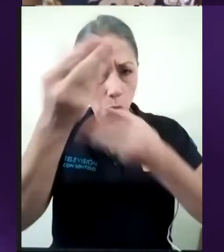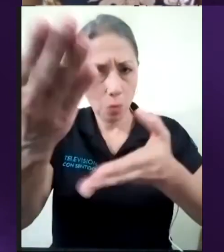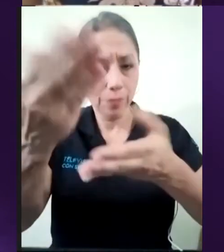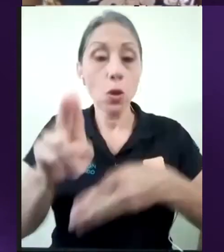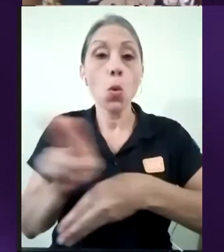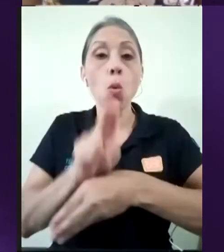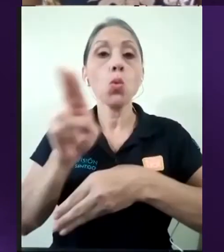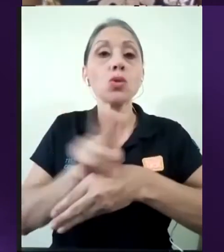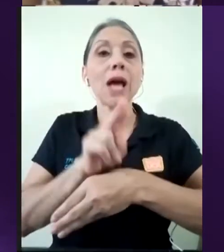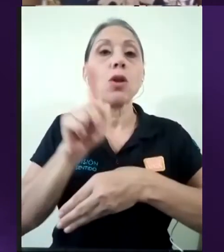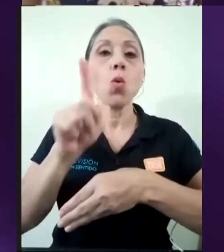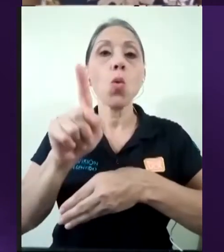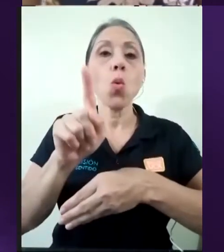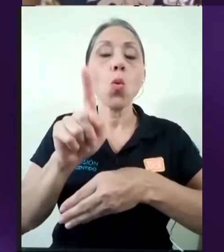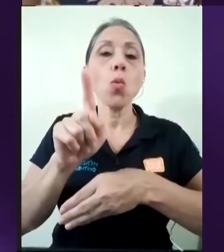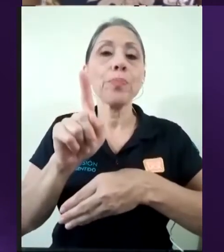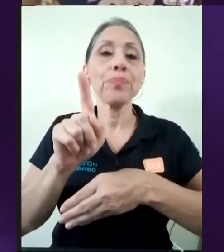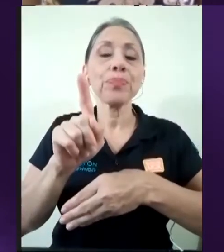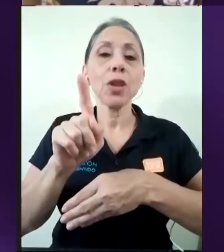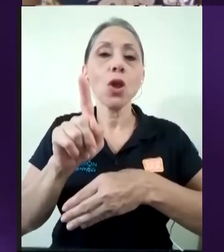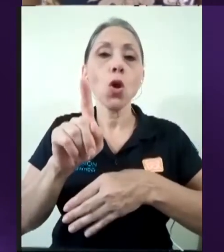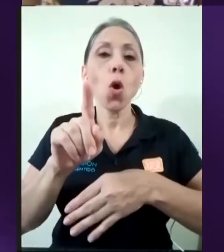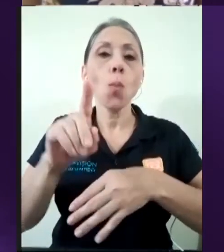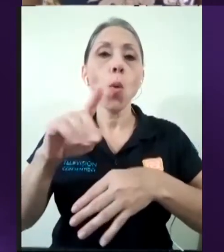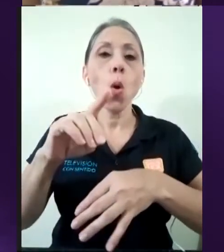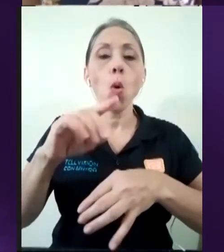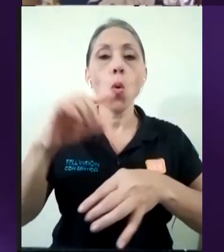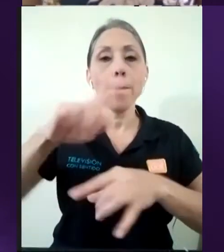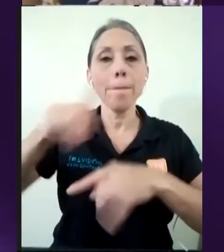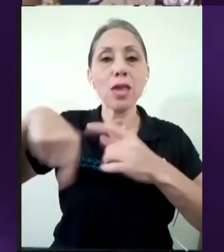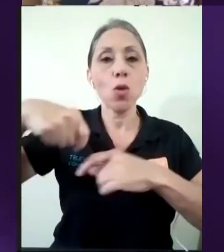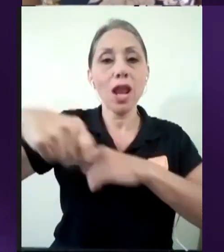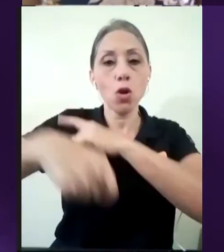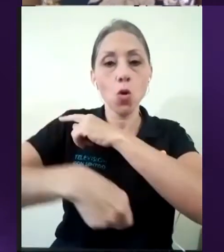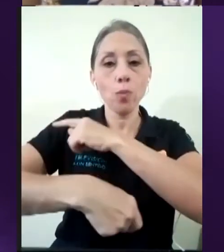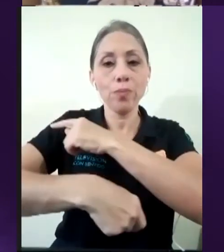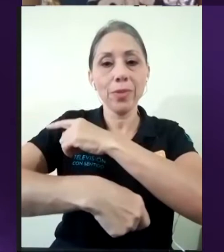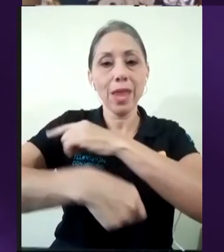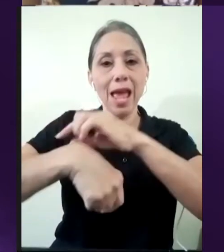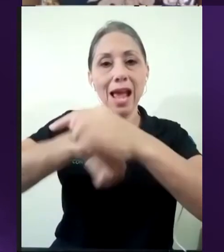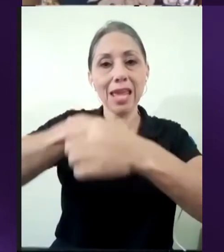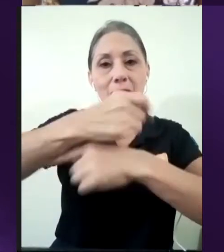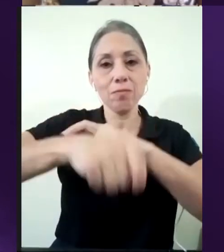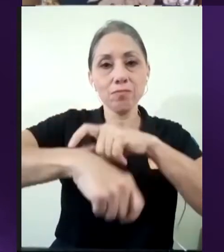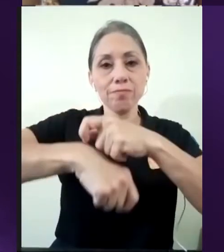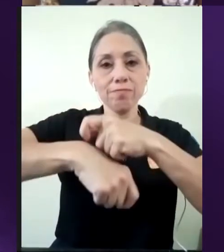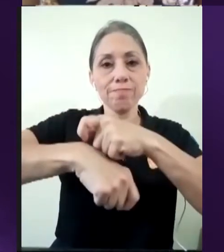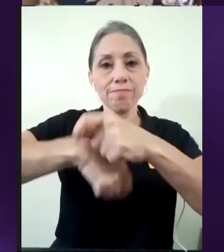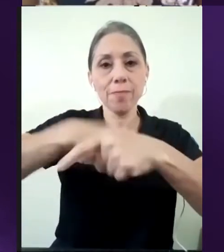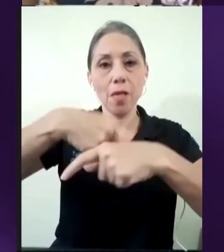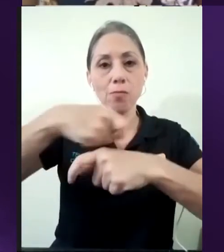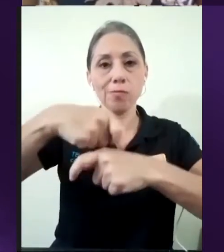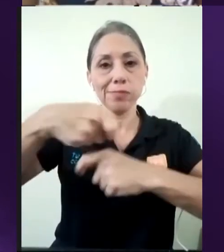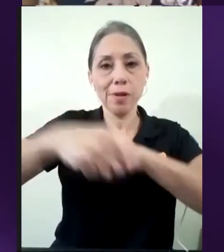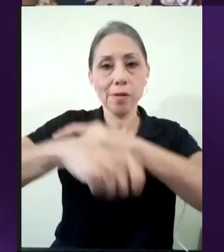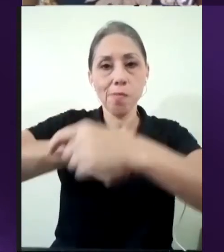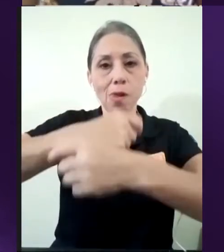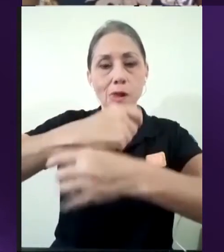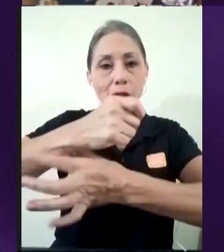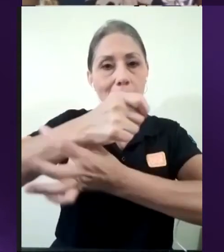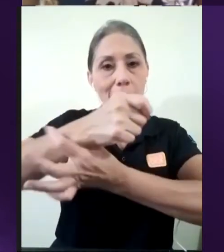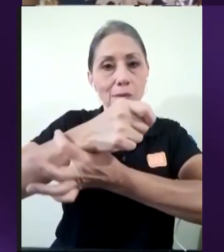pañuelo en el antebrazo, aquí cerca de la mano, que van a utilizar las personas con